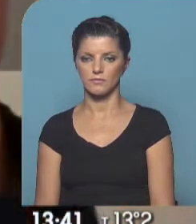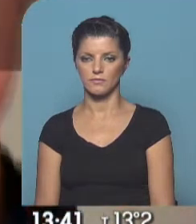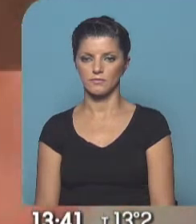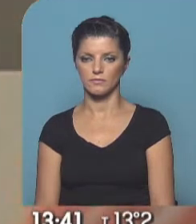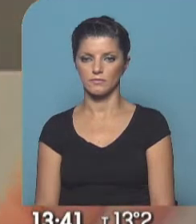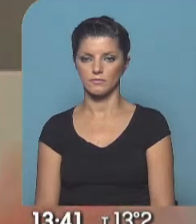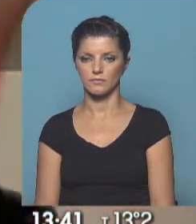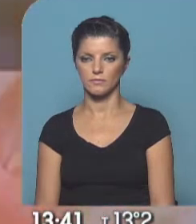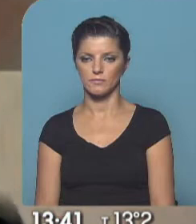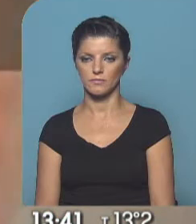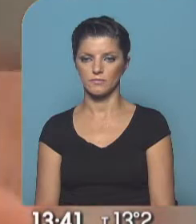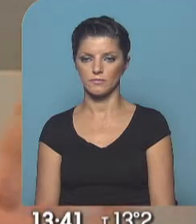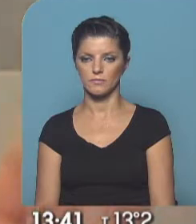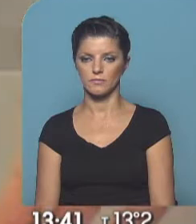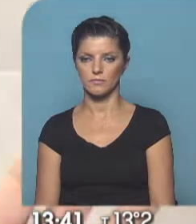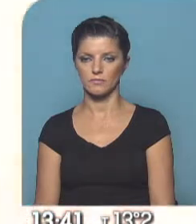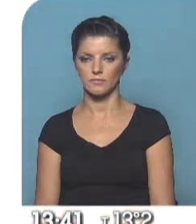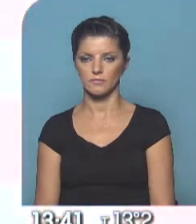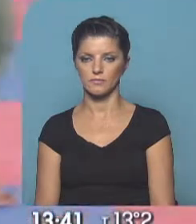risorse adeguate alla sfida.